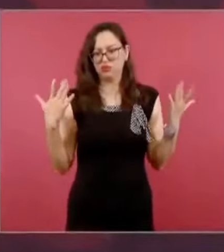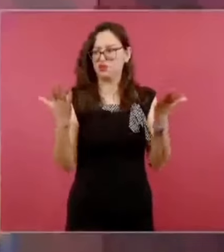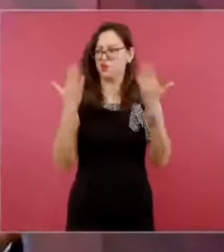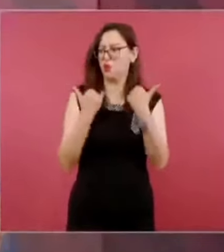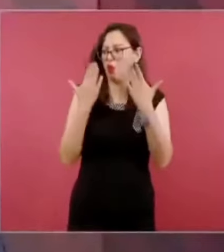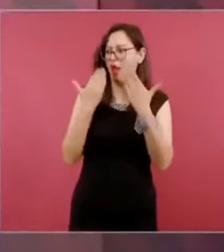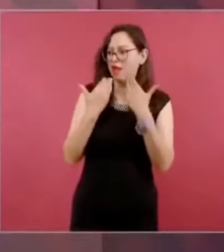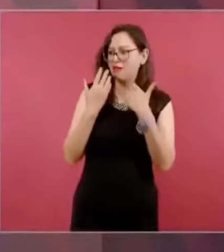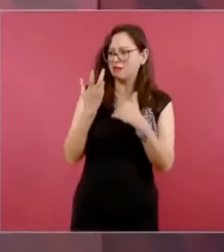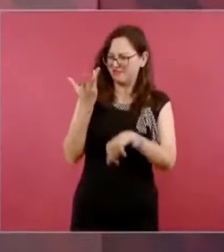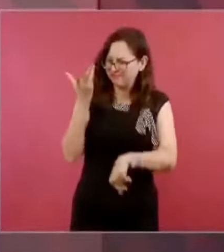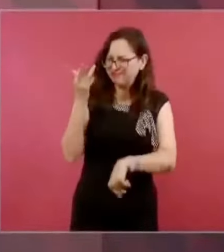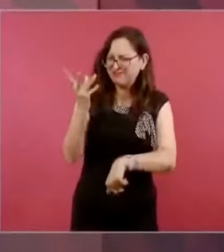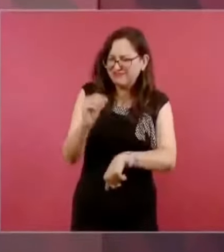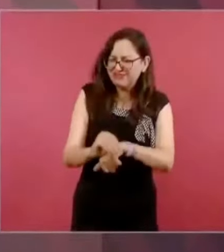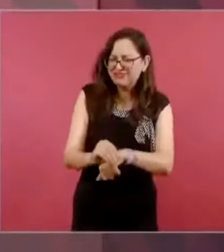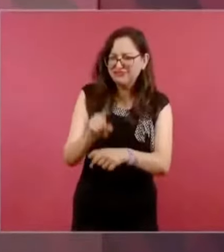permitir.